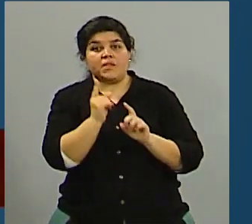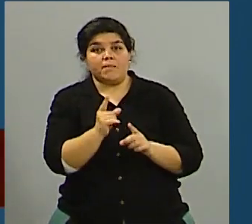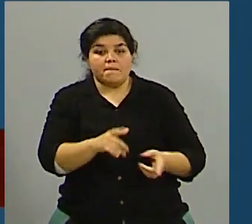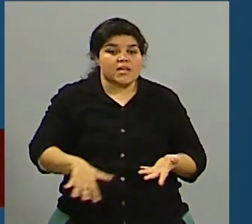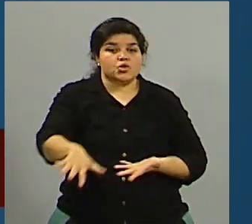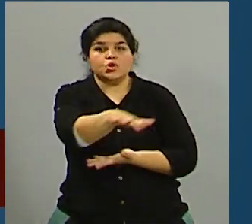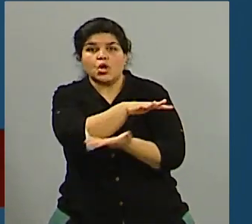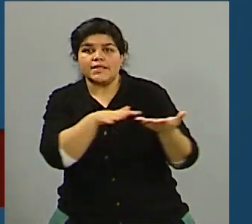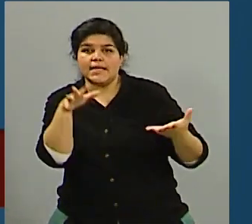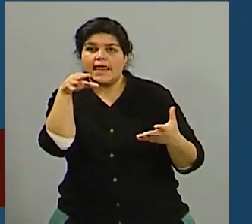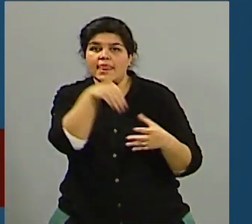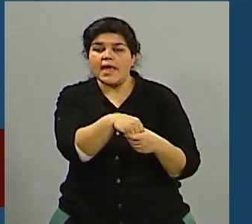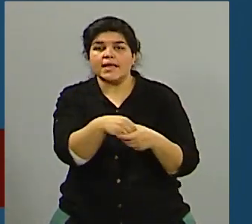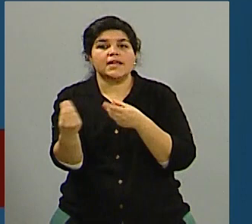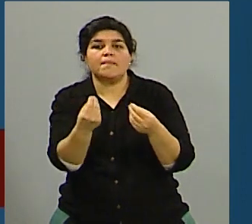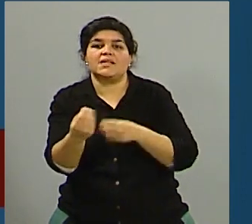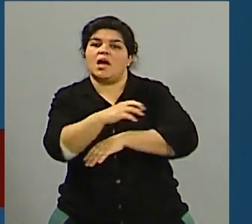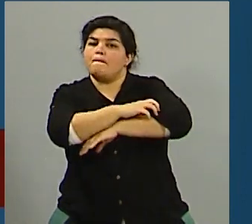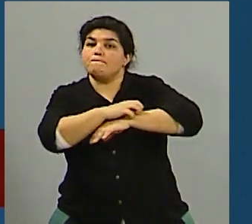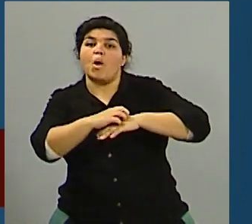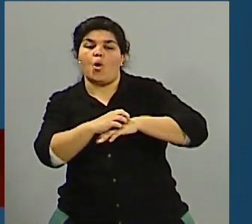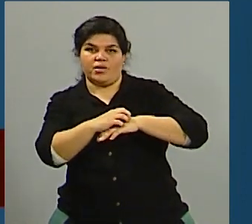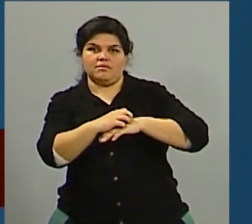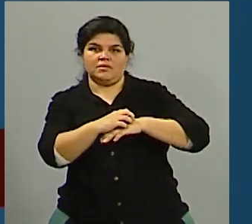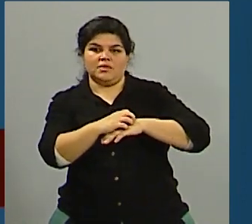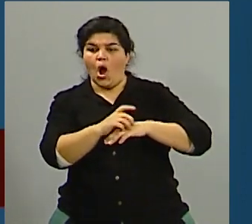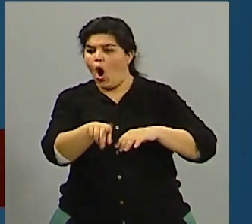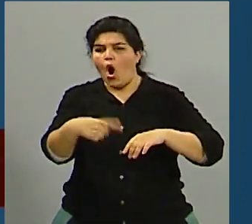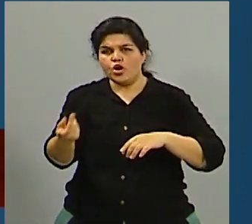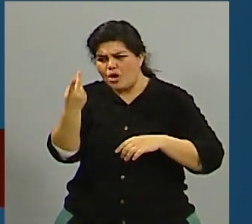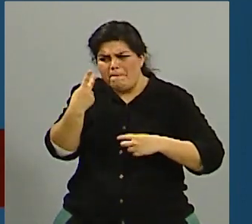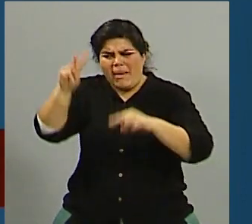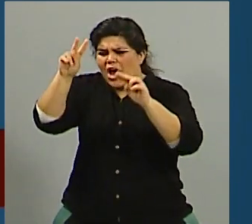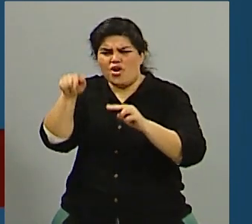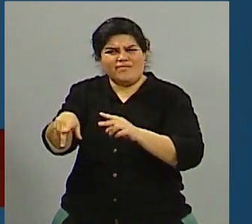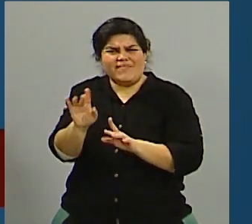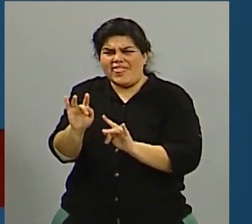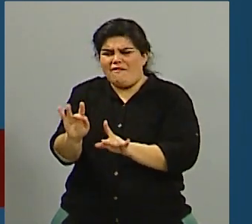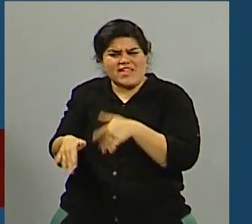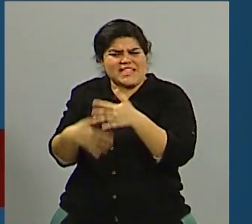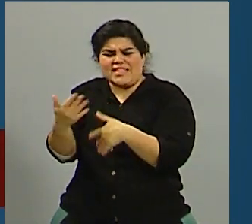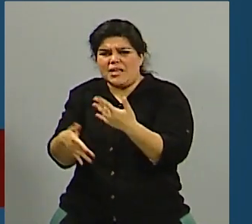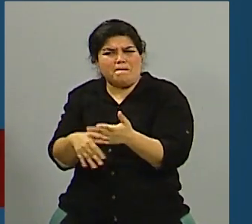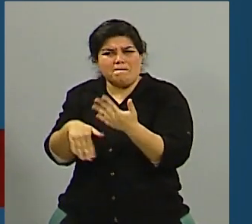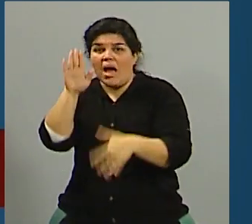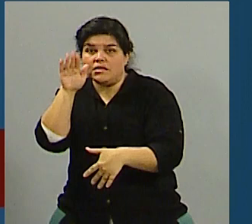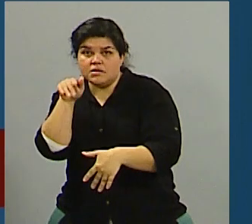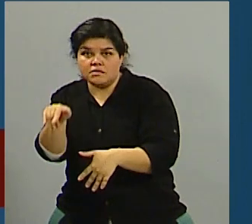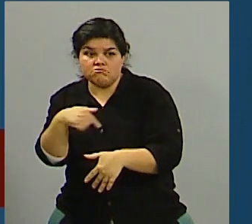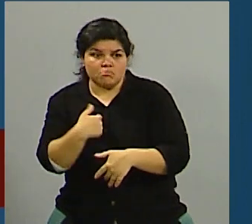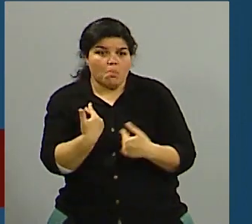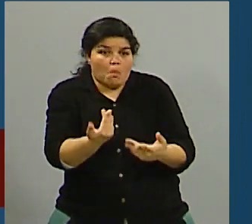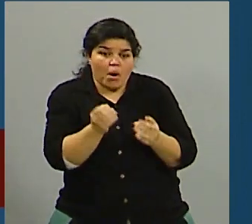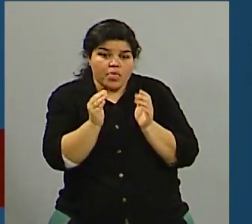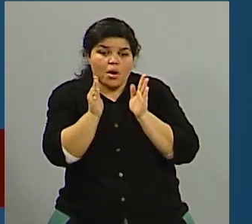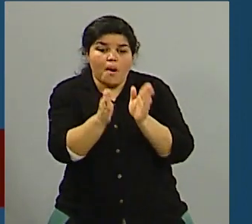relativamente pobre. O sea, estás relativamente peor que otros que sí tienen para comprar lo que se considera